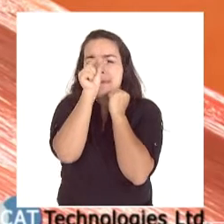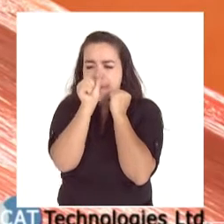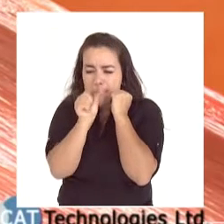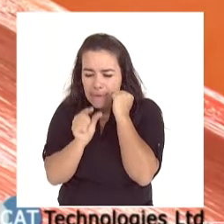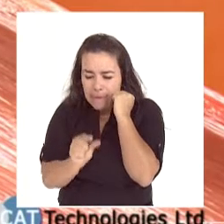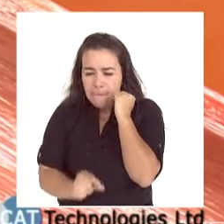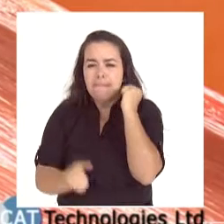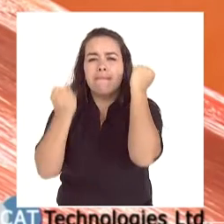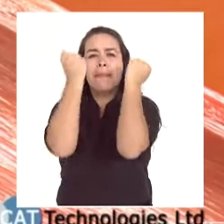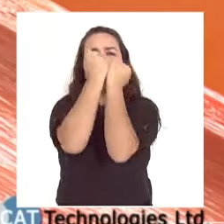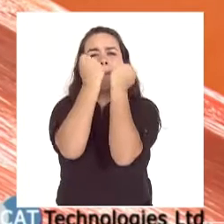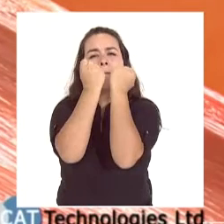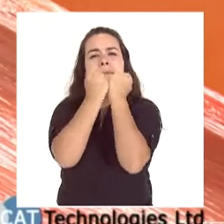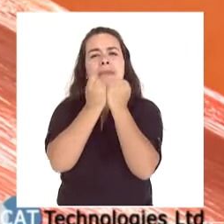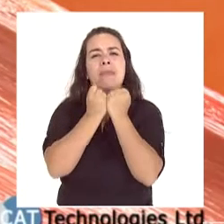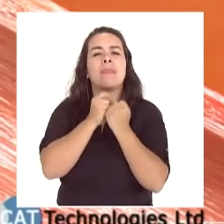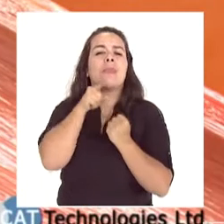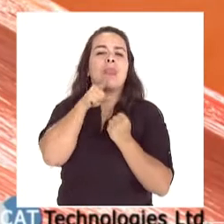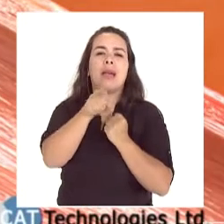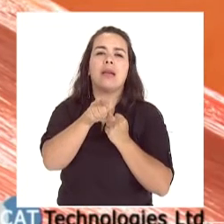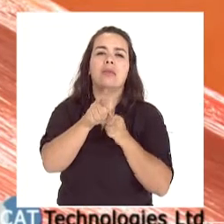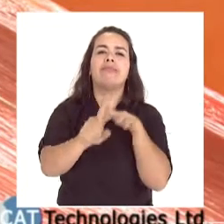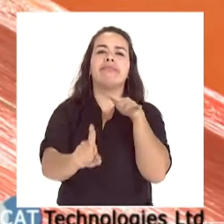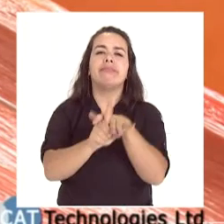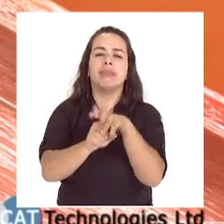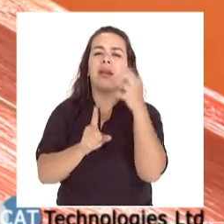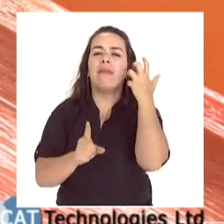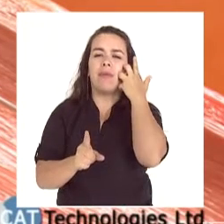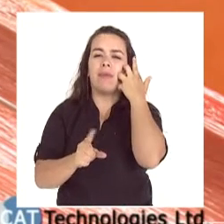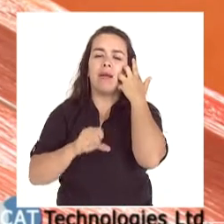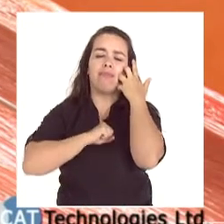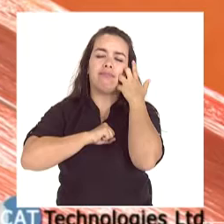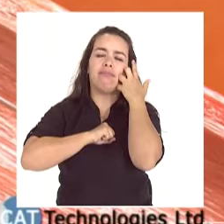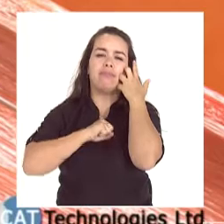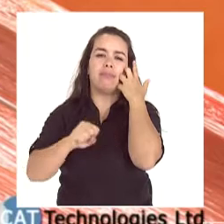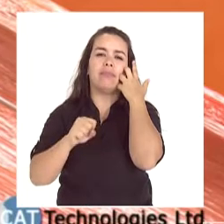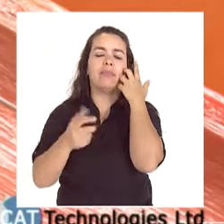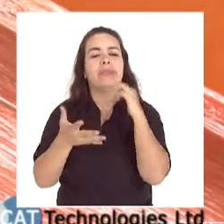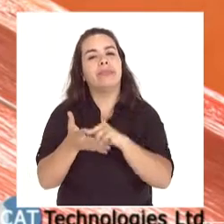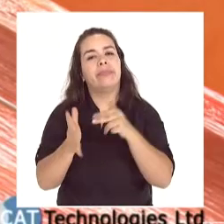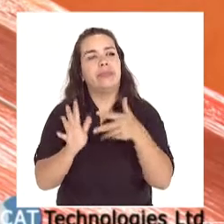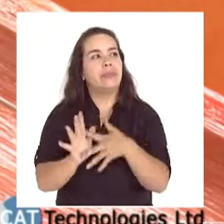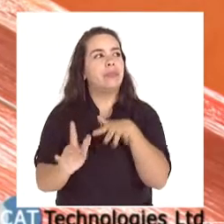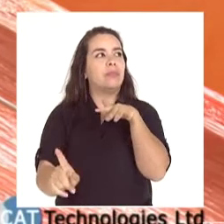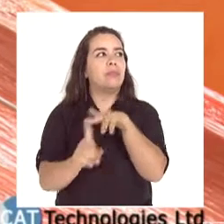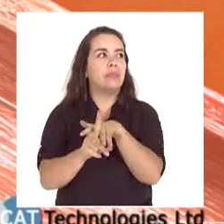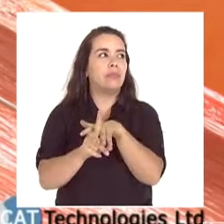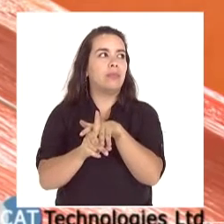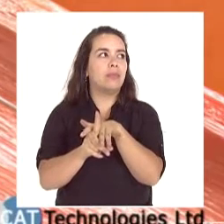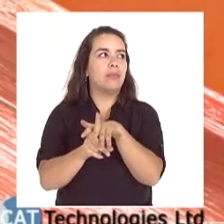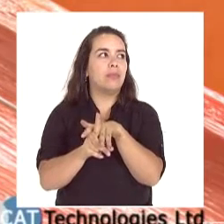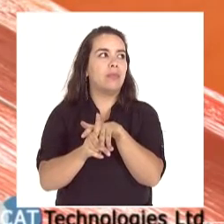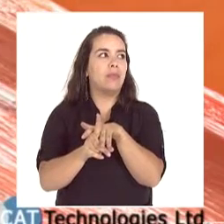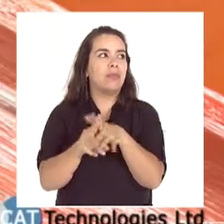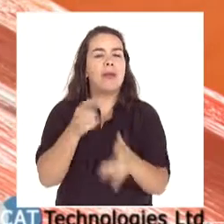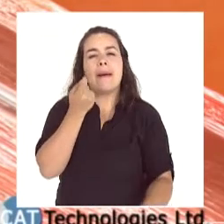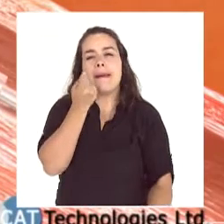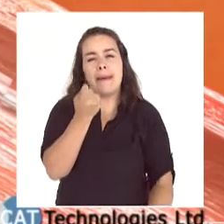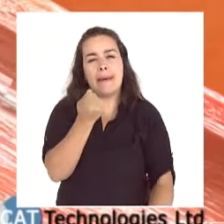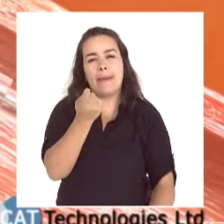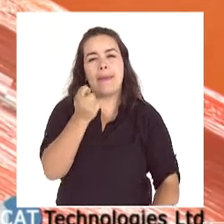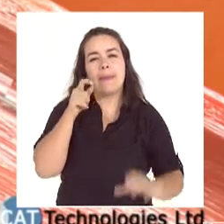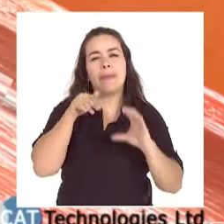que es lo que finalmente se define como enfermedad coronaria y es lo que produce disminución del